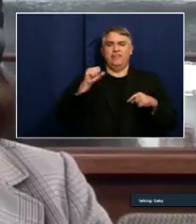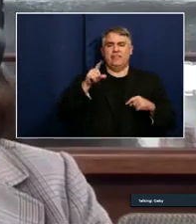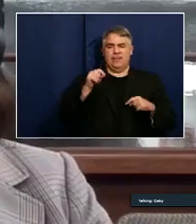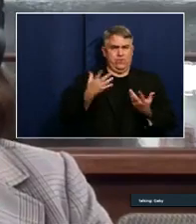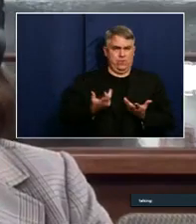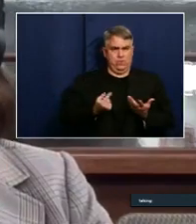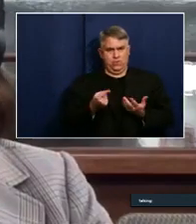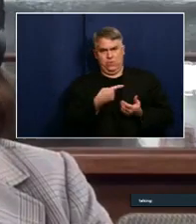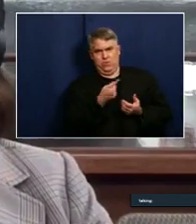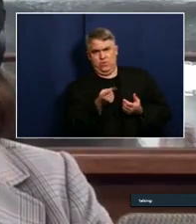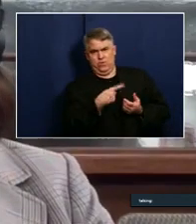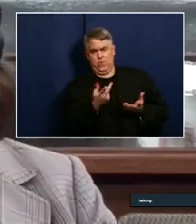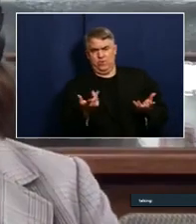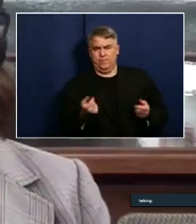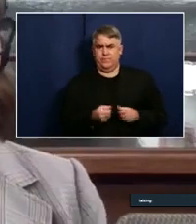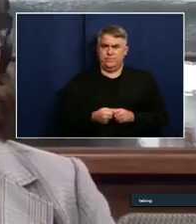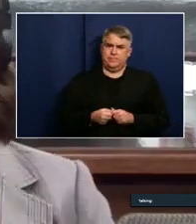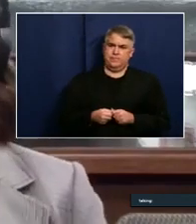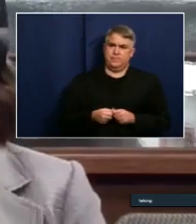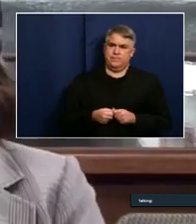Bielas.